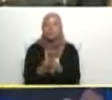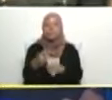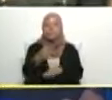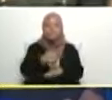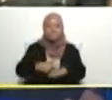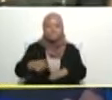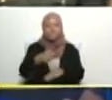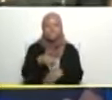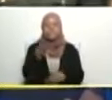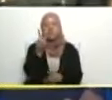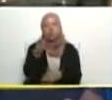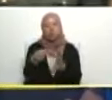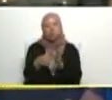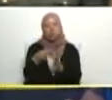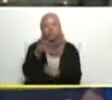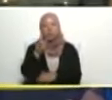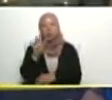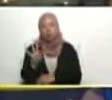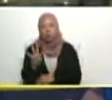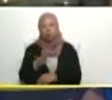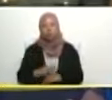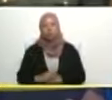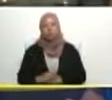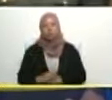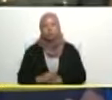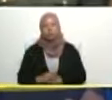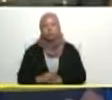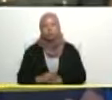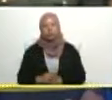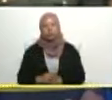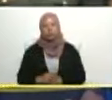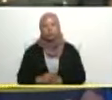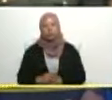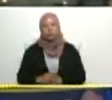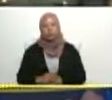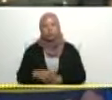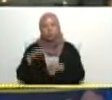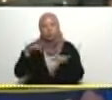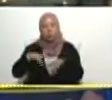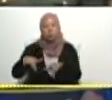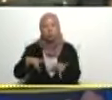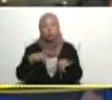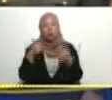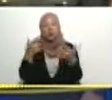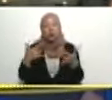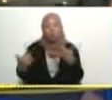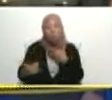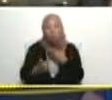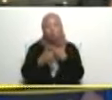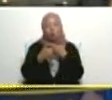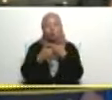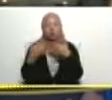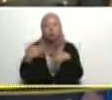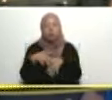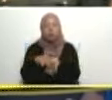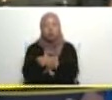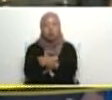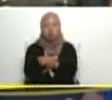del año 2024. Hechos conspirativos, bueno, que atentan contra la